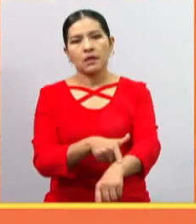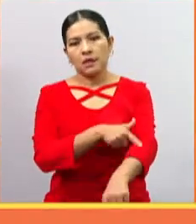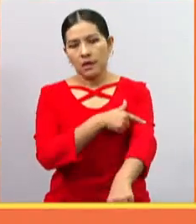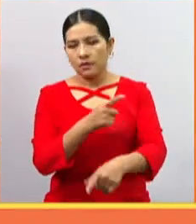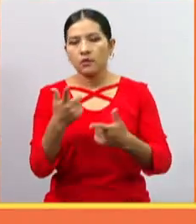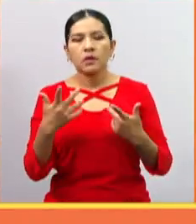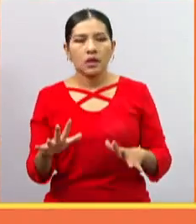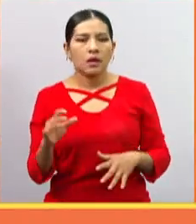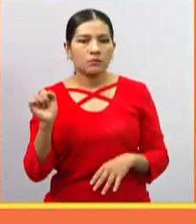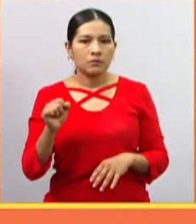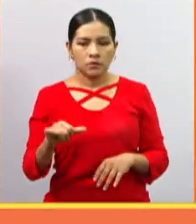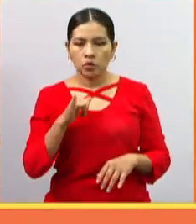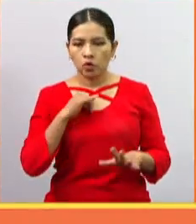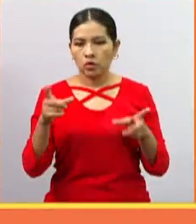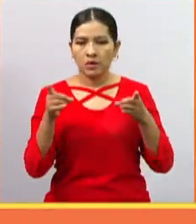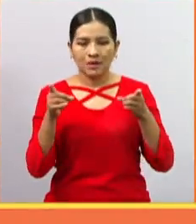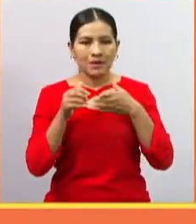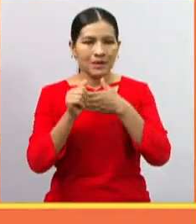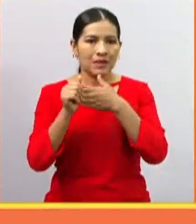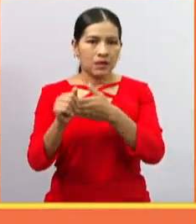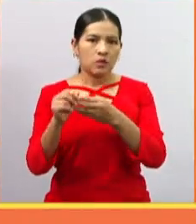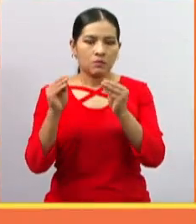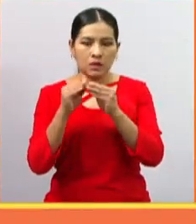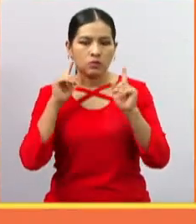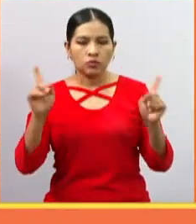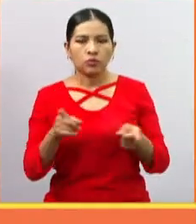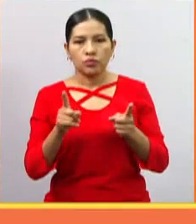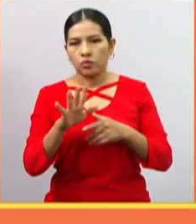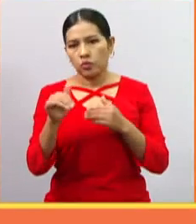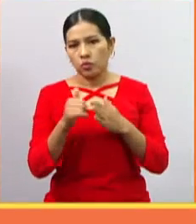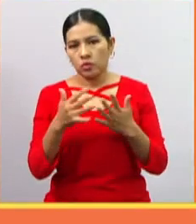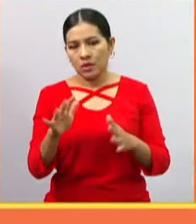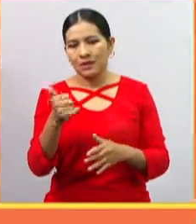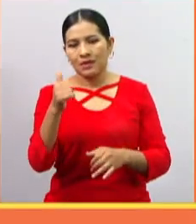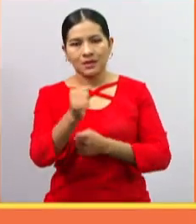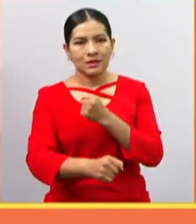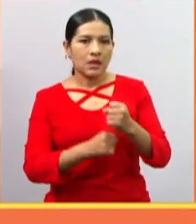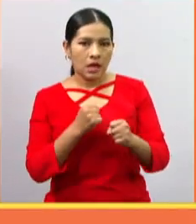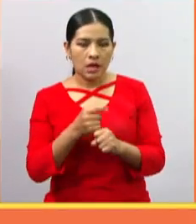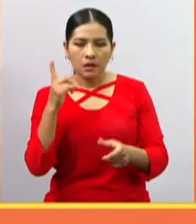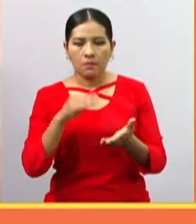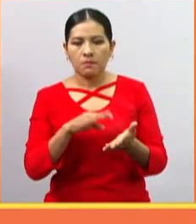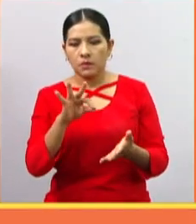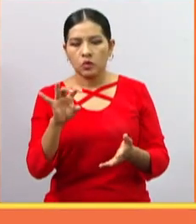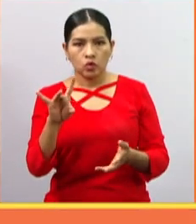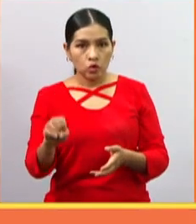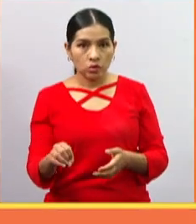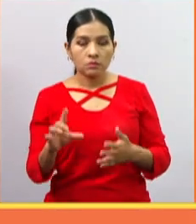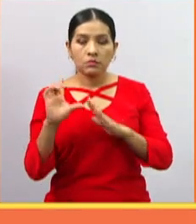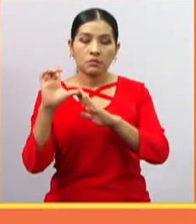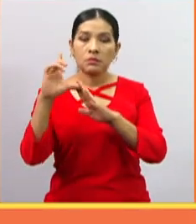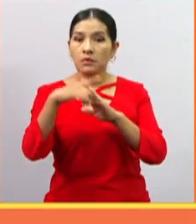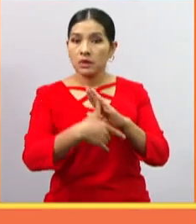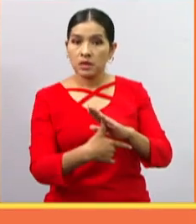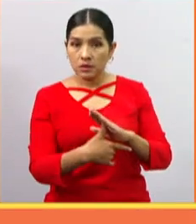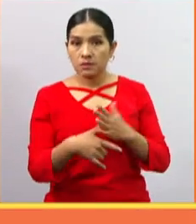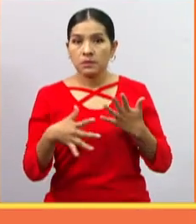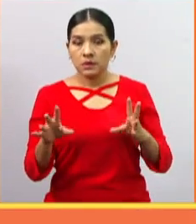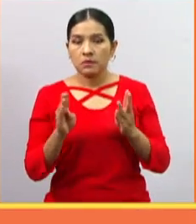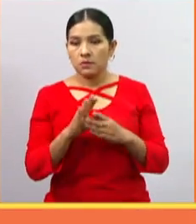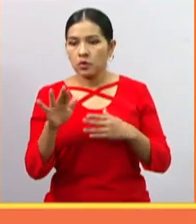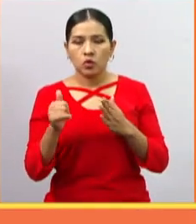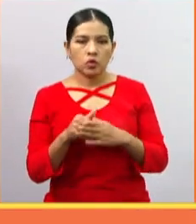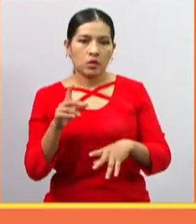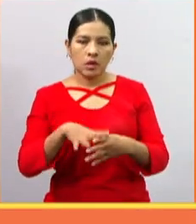sido yo director de la orquesta por casi 10 años, en los años 80, y después, bueno, he estado afuera